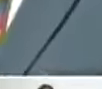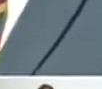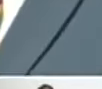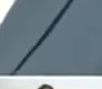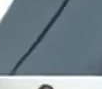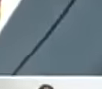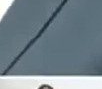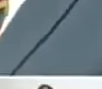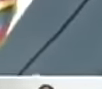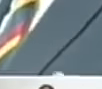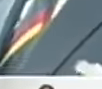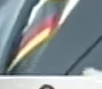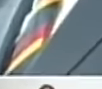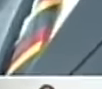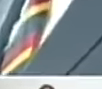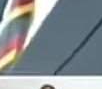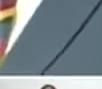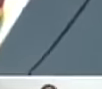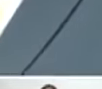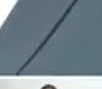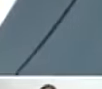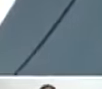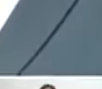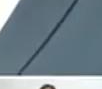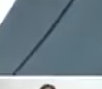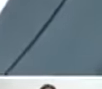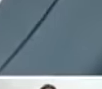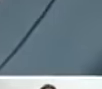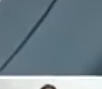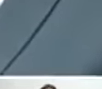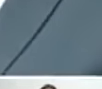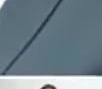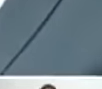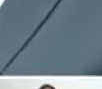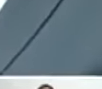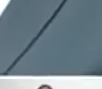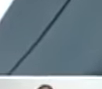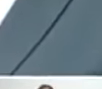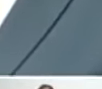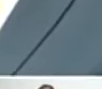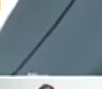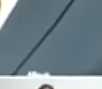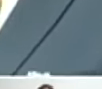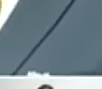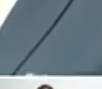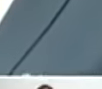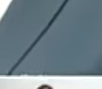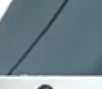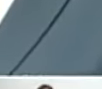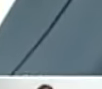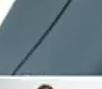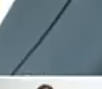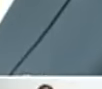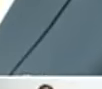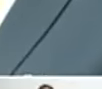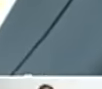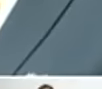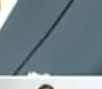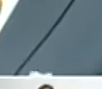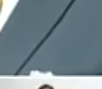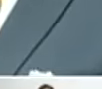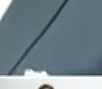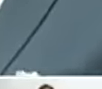Ginebra de 1966 como único instrumento válido para dirimir esa controversia. Por lo tanto, el